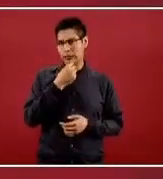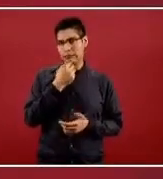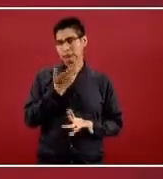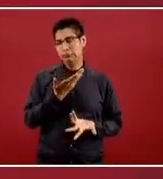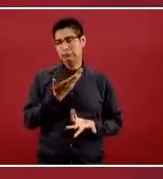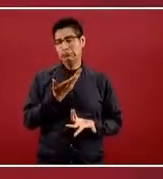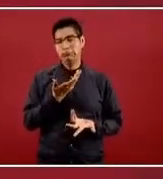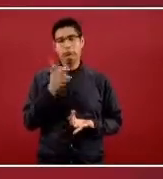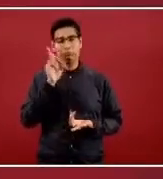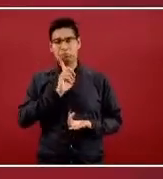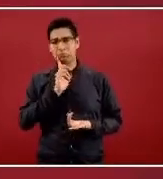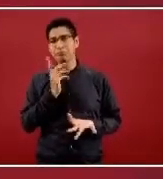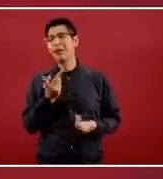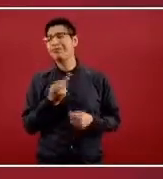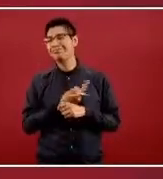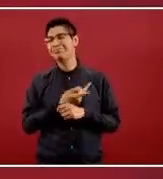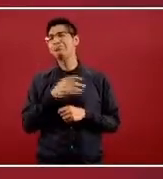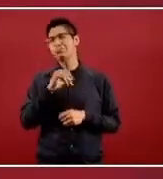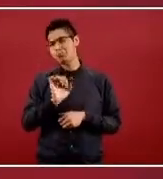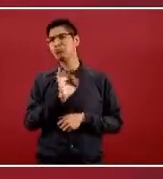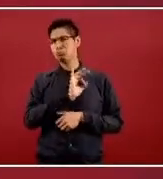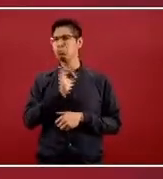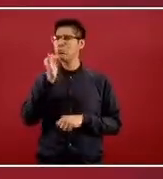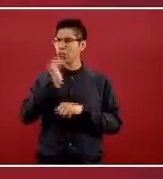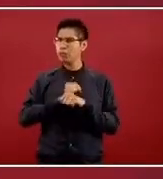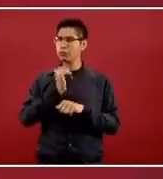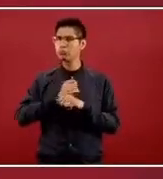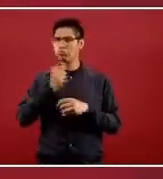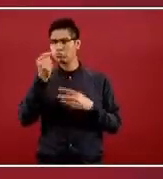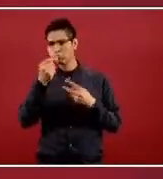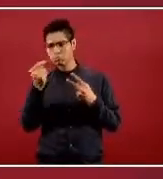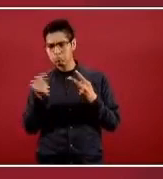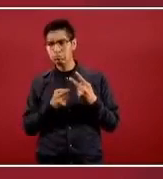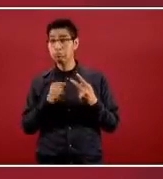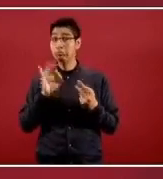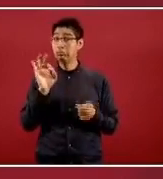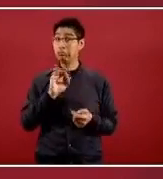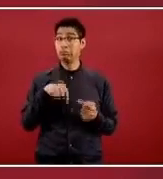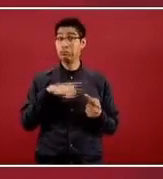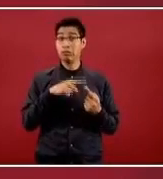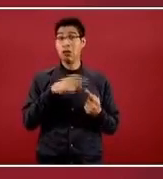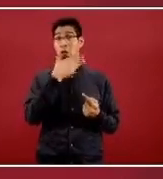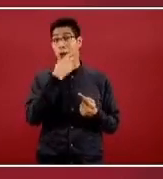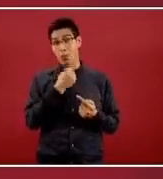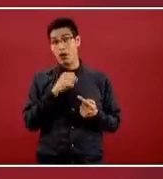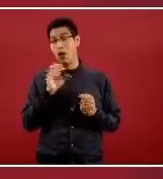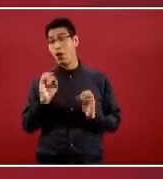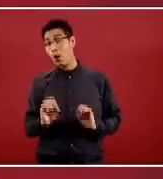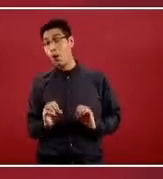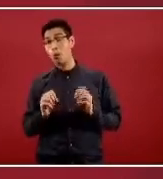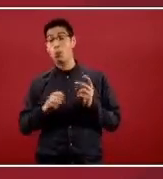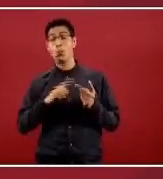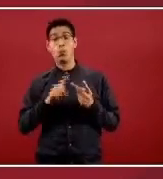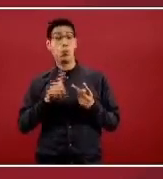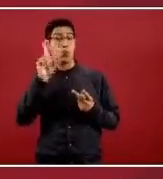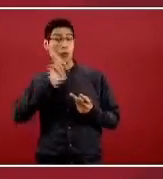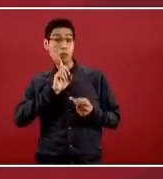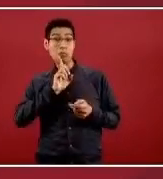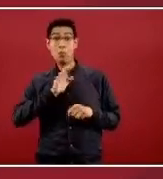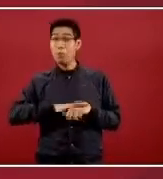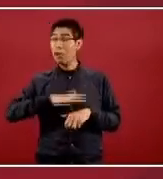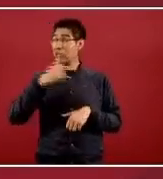donde uno u otro de los sexos biológicos pudieran tener diferencias en el